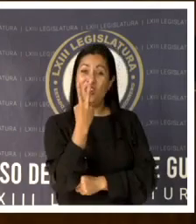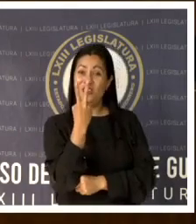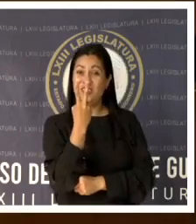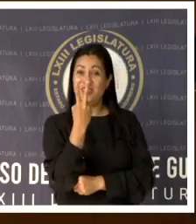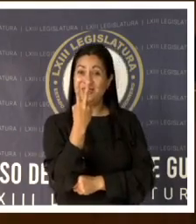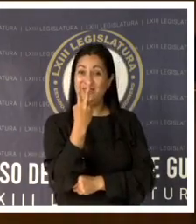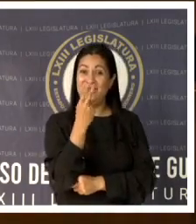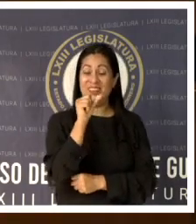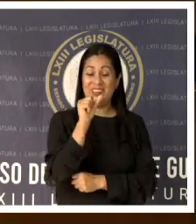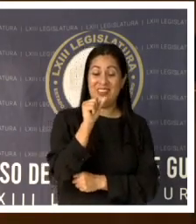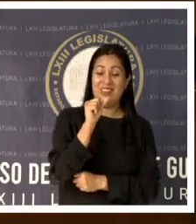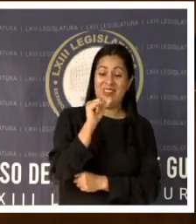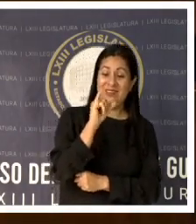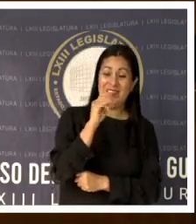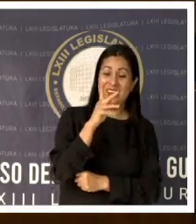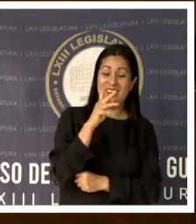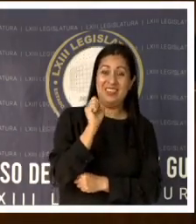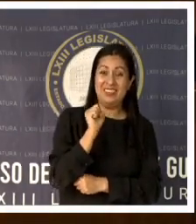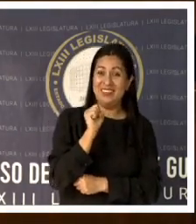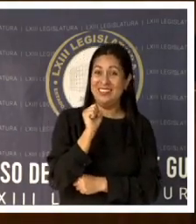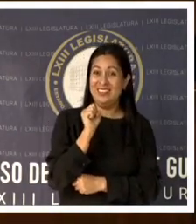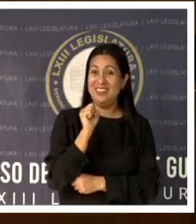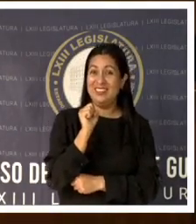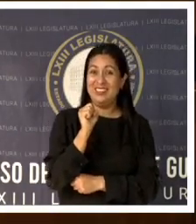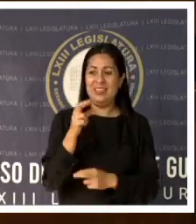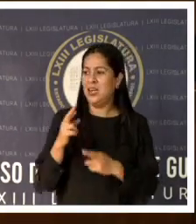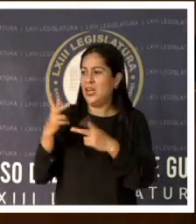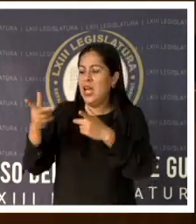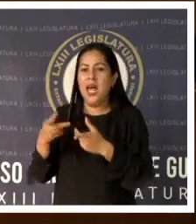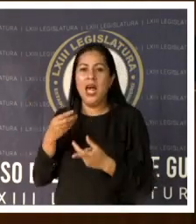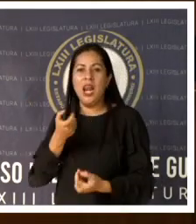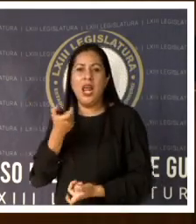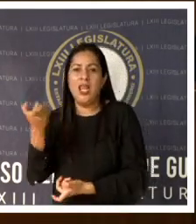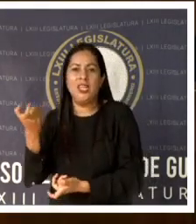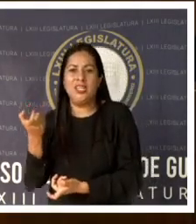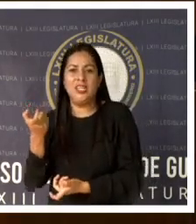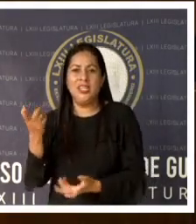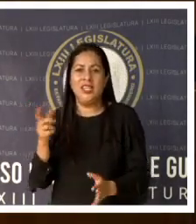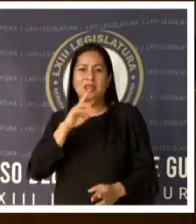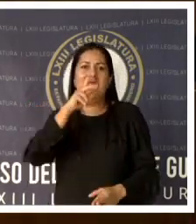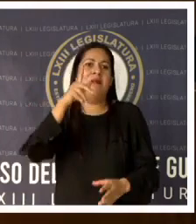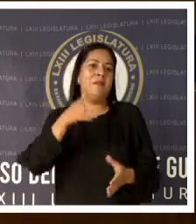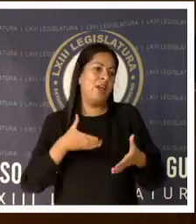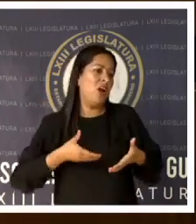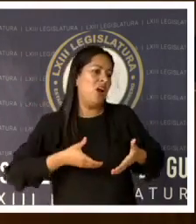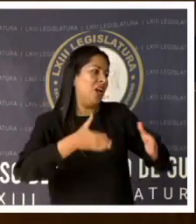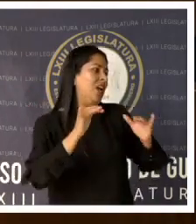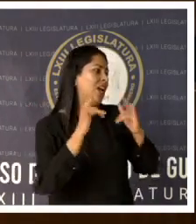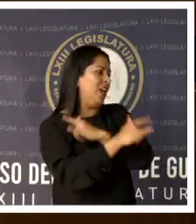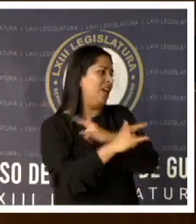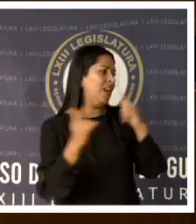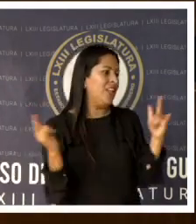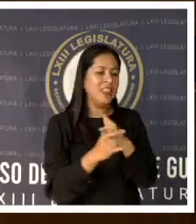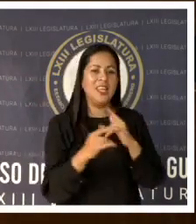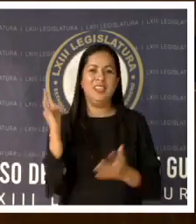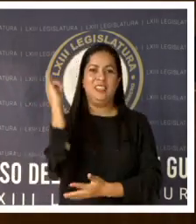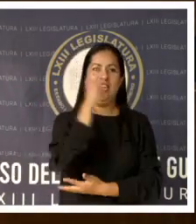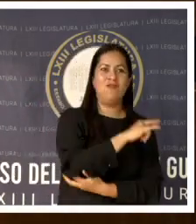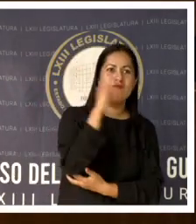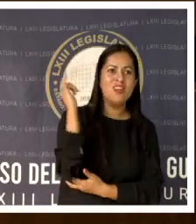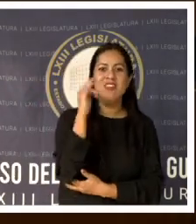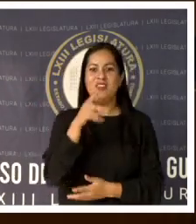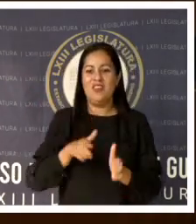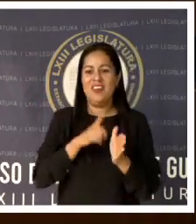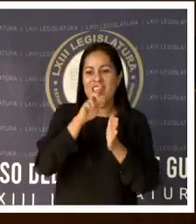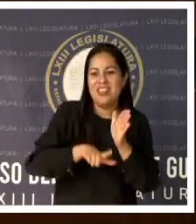no pudieron hacer en 70 años y no regalaron ni dinero iniciaron ni mejores carreteras ni aeropuertos ni trenes al contrario